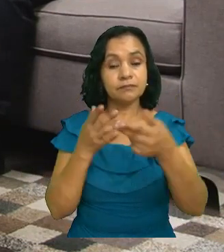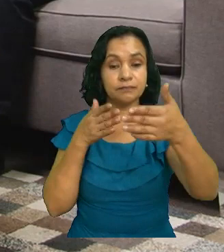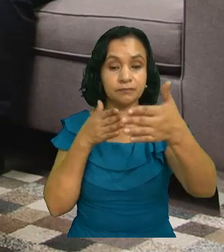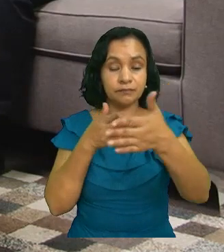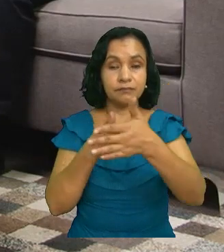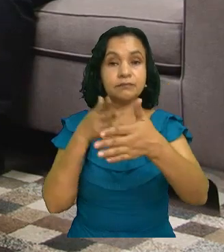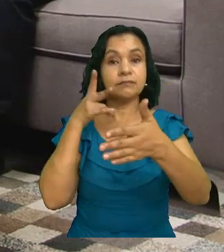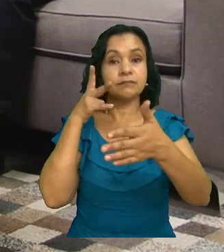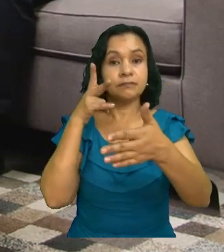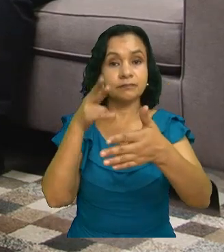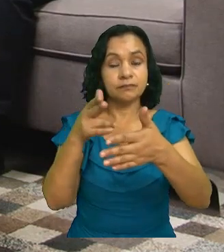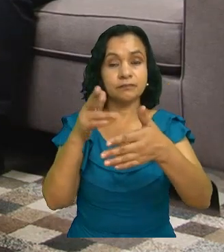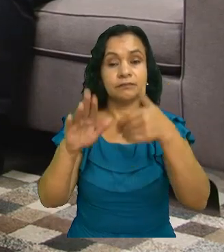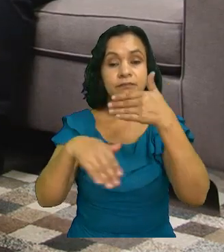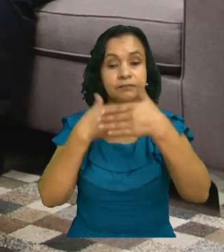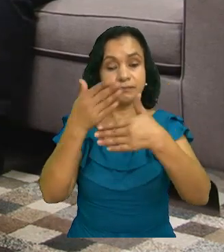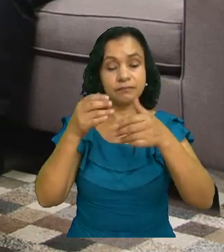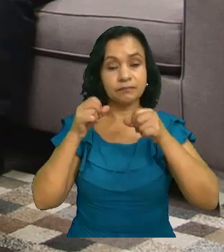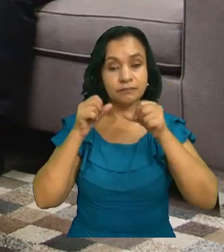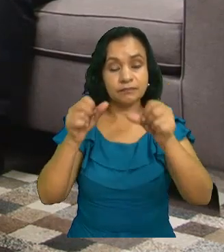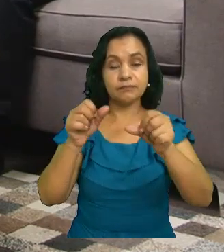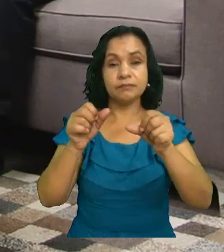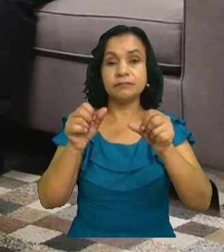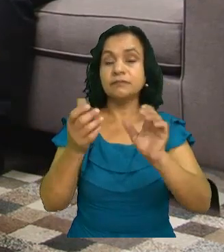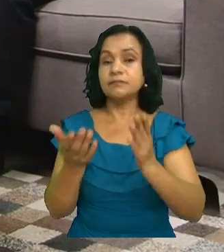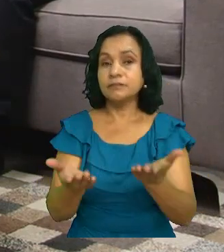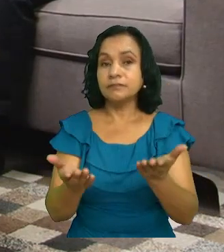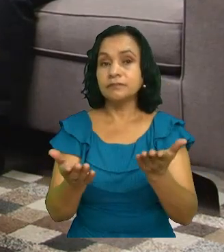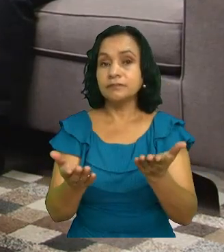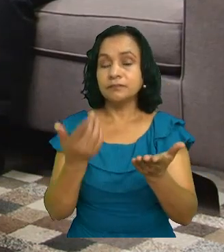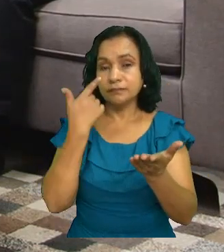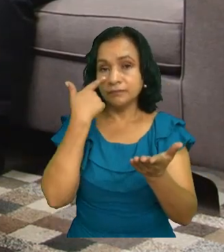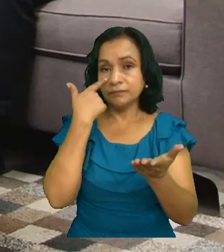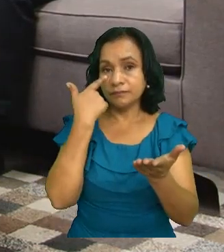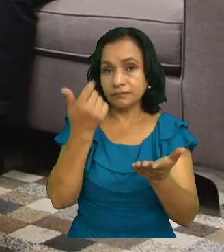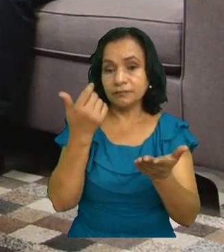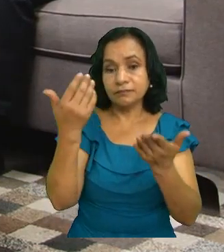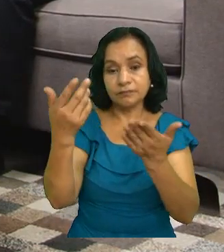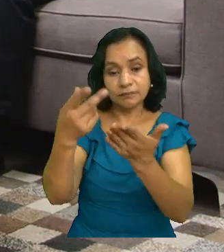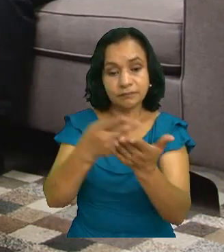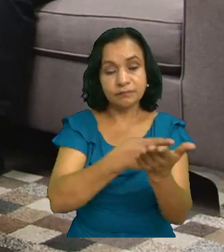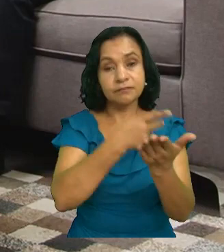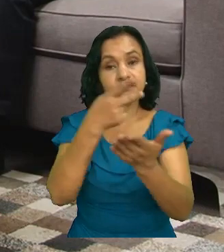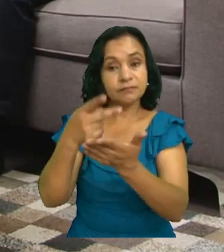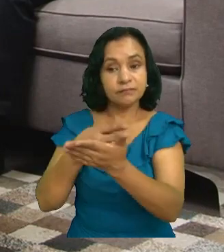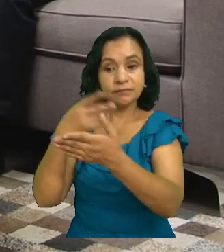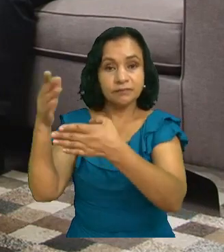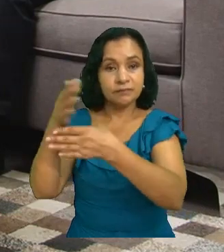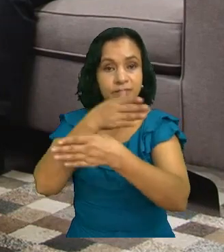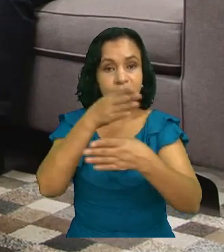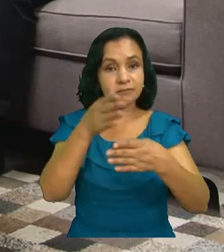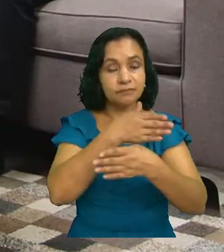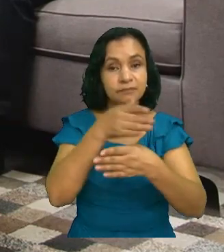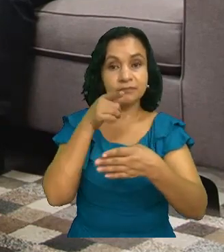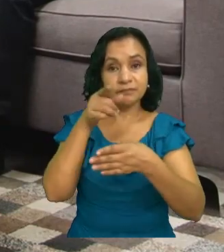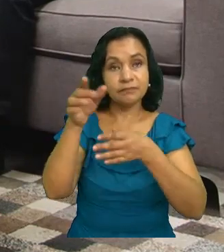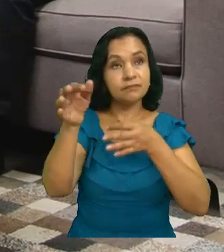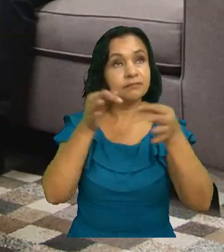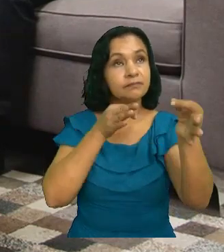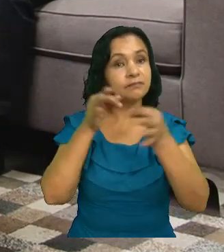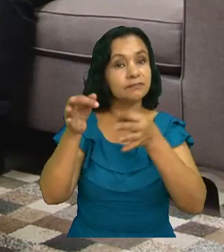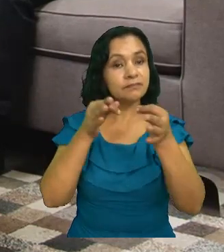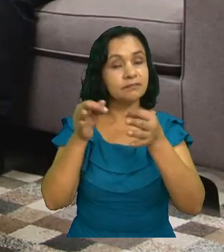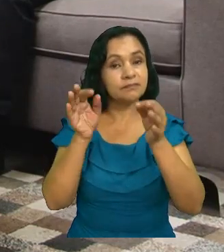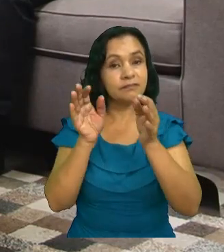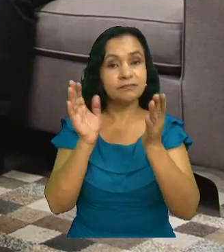hacer una pausa nuevamente, pero al volver quisiera que continuáramos conociendo todos estos proyectos, porque como usted lo describía, creo que